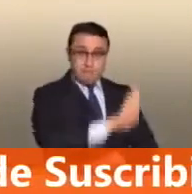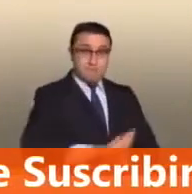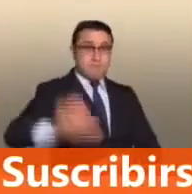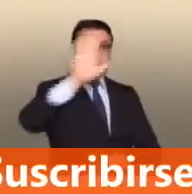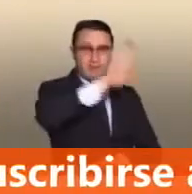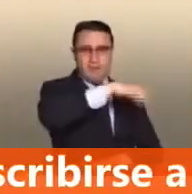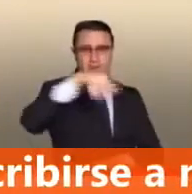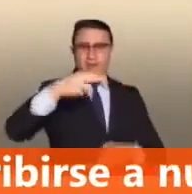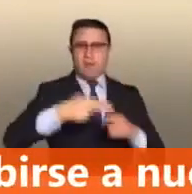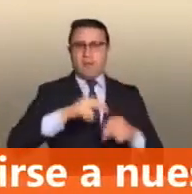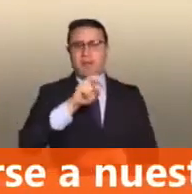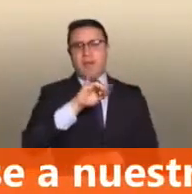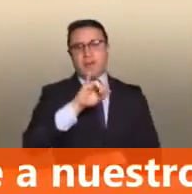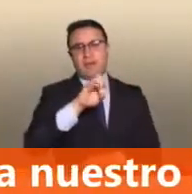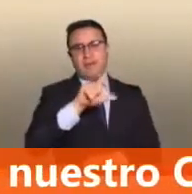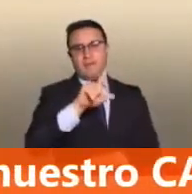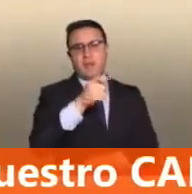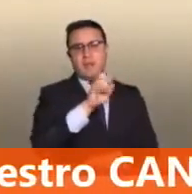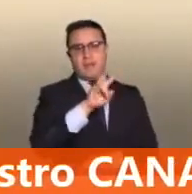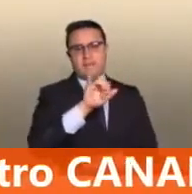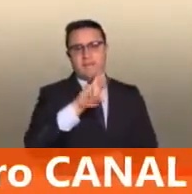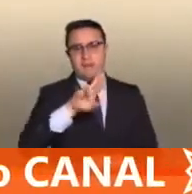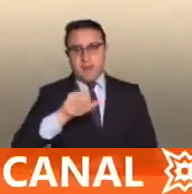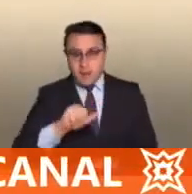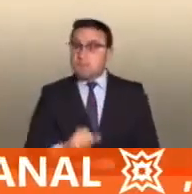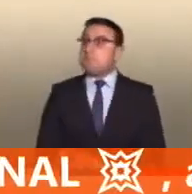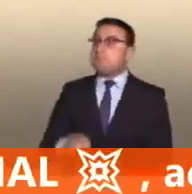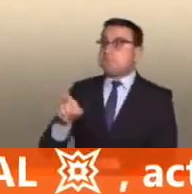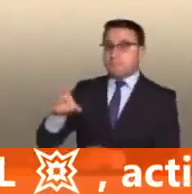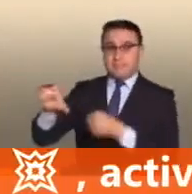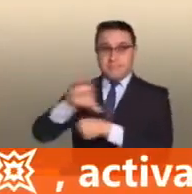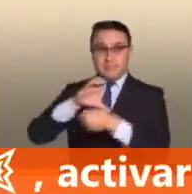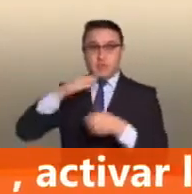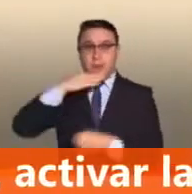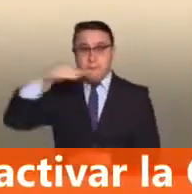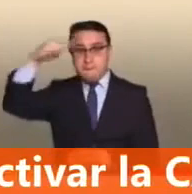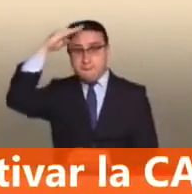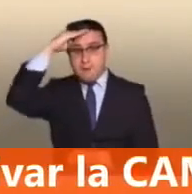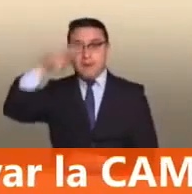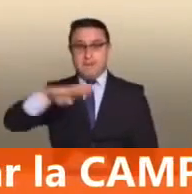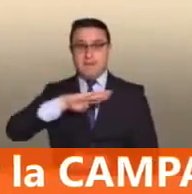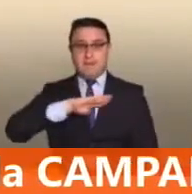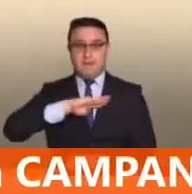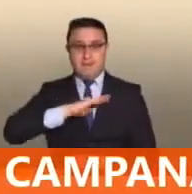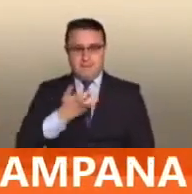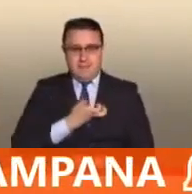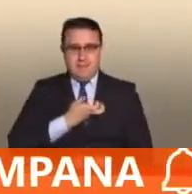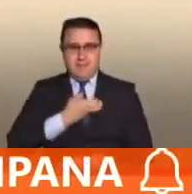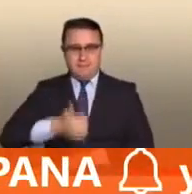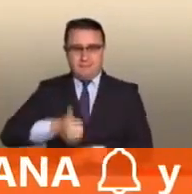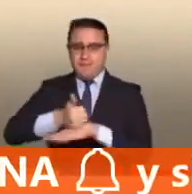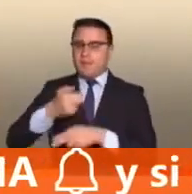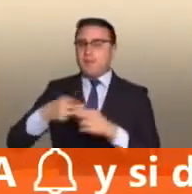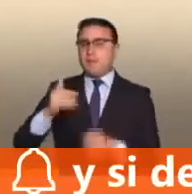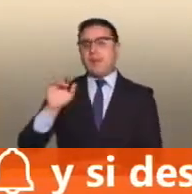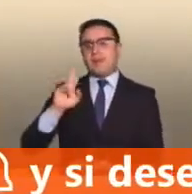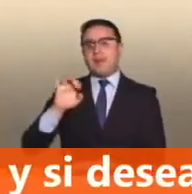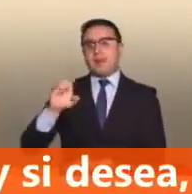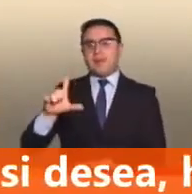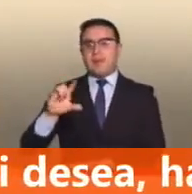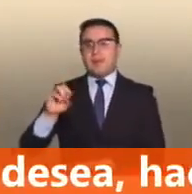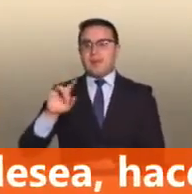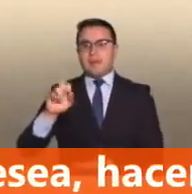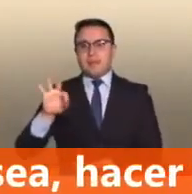Gaviria Correa, al alcalde de la ciudad de Medellín, Daniel Quintero Calle, el director de Museo Casa de la Memoria y